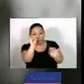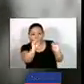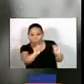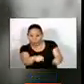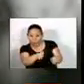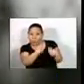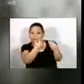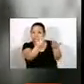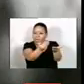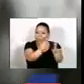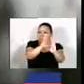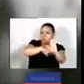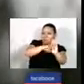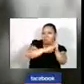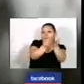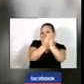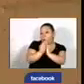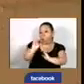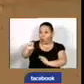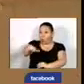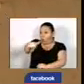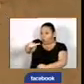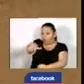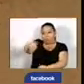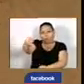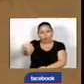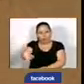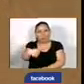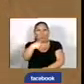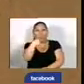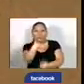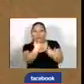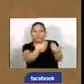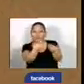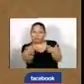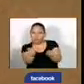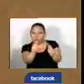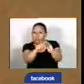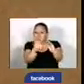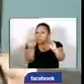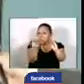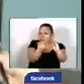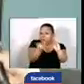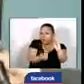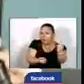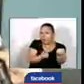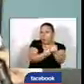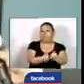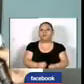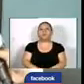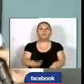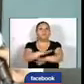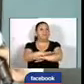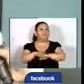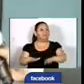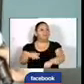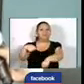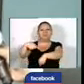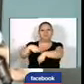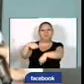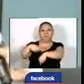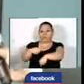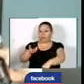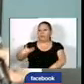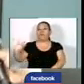otorgarles el subsidio al agua potable, es decir, beneficiaría a quienes lo requieran. Ha llegado la hora de que ANDA